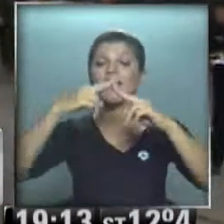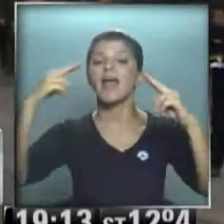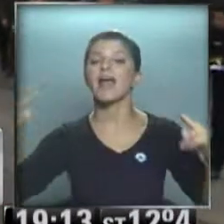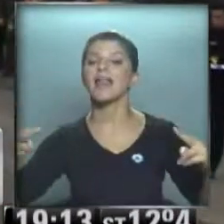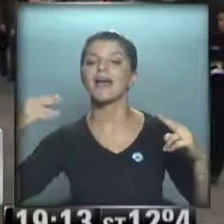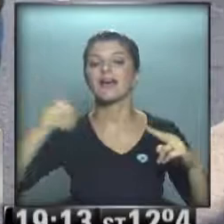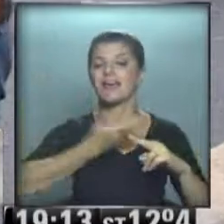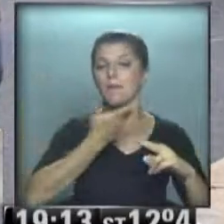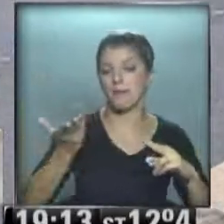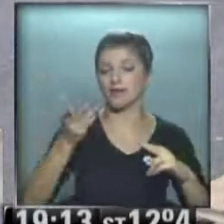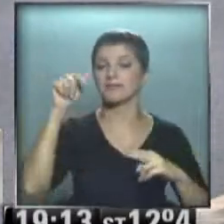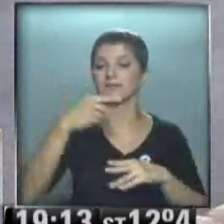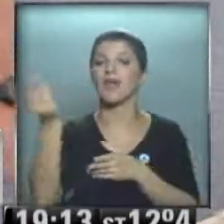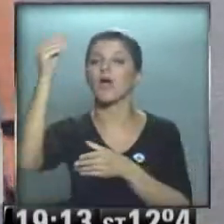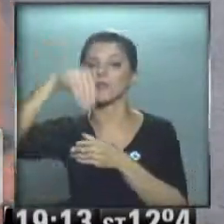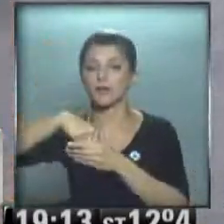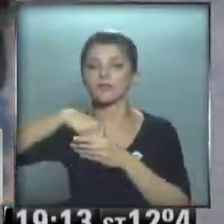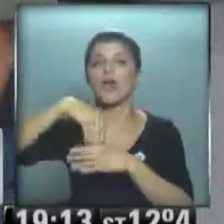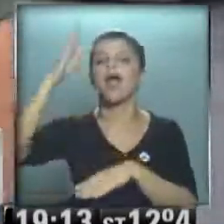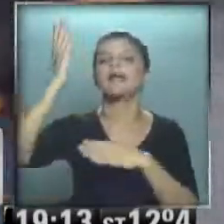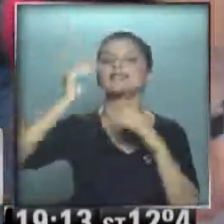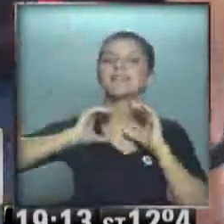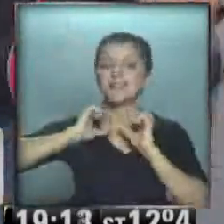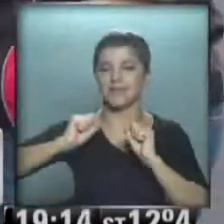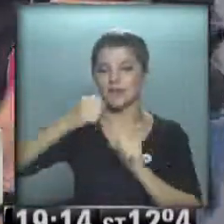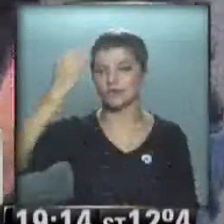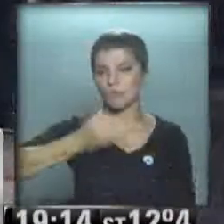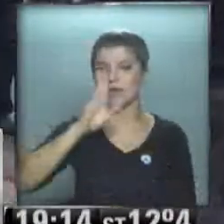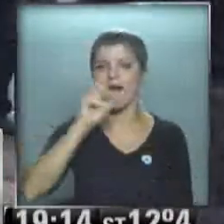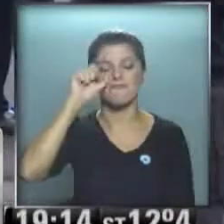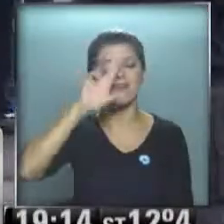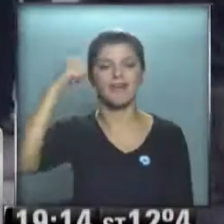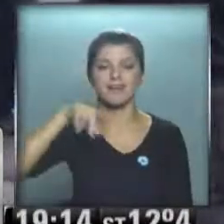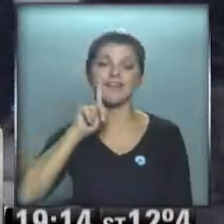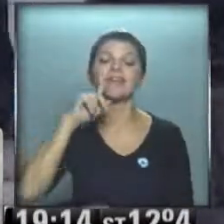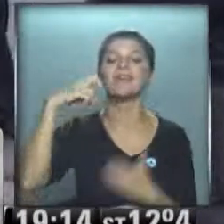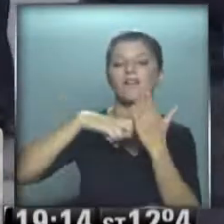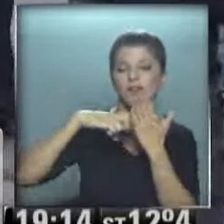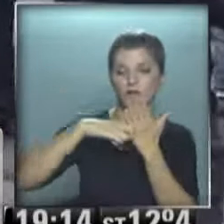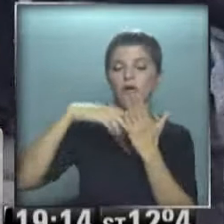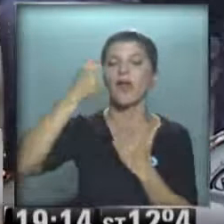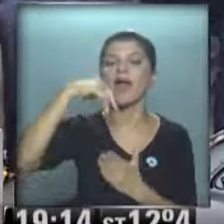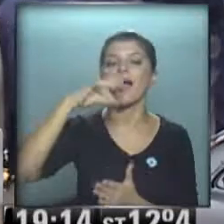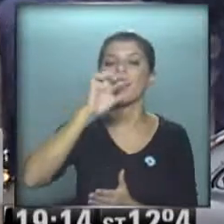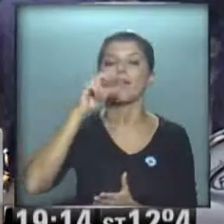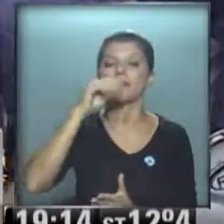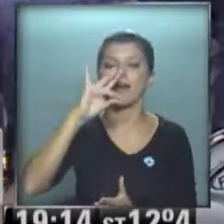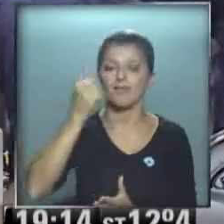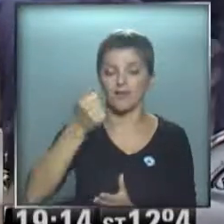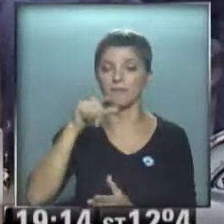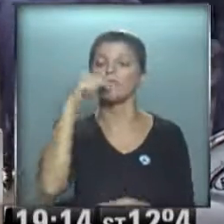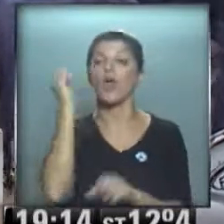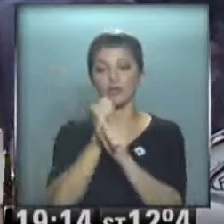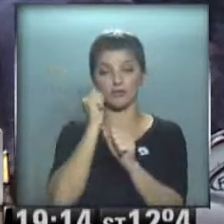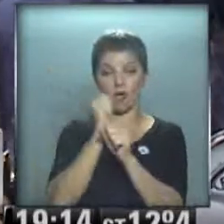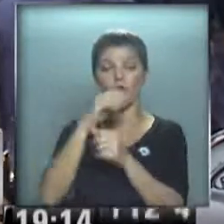y la protagonizó el secretario de Seguridad, Sergio Berni, y la fiscal contravencional, Verónica Andrade. Los trabajadores de la